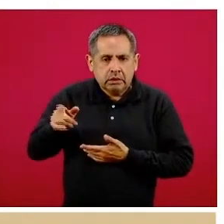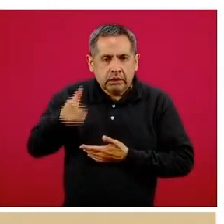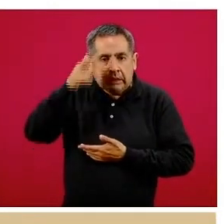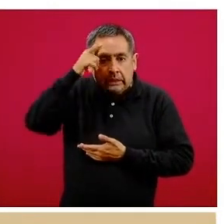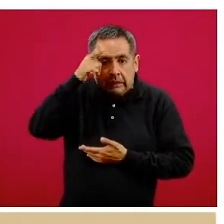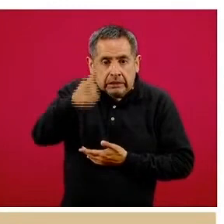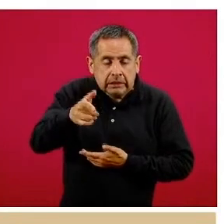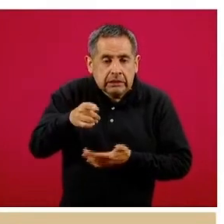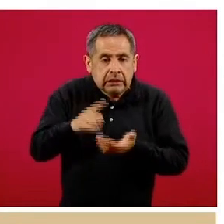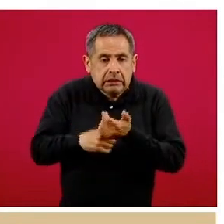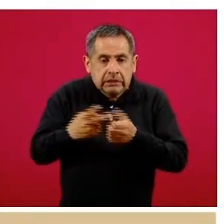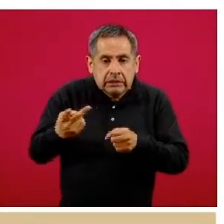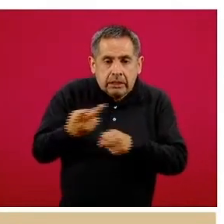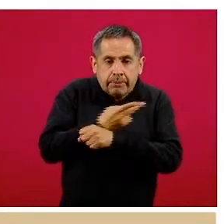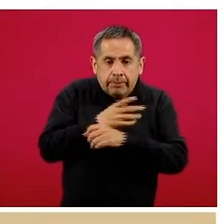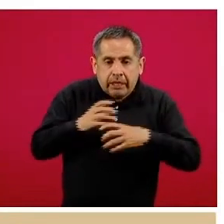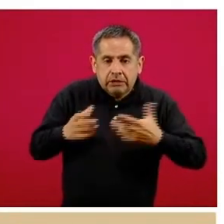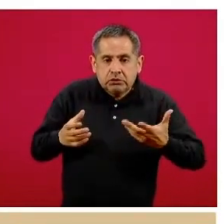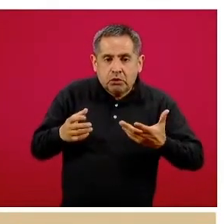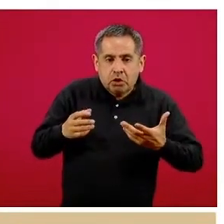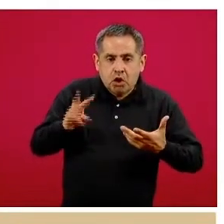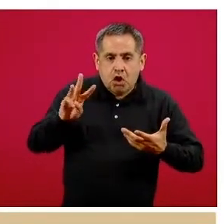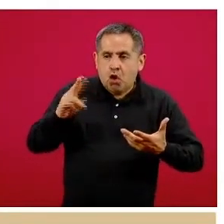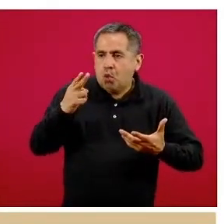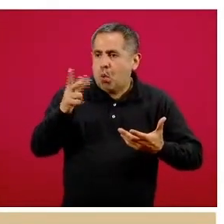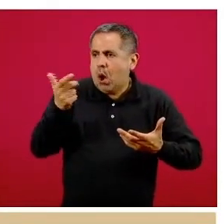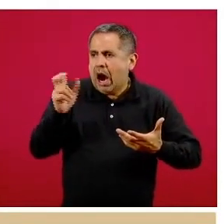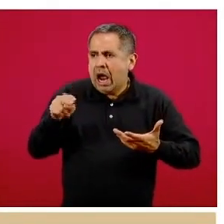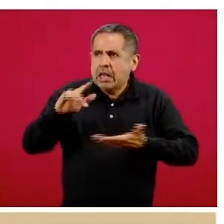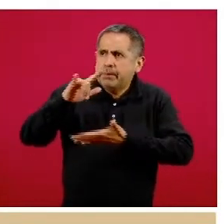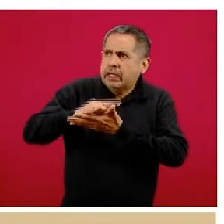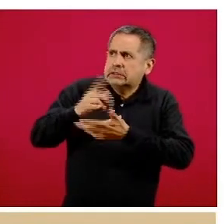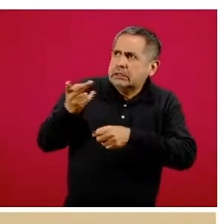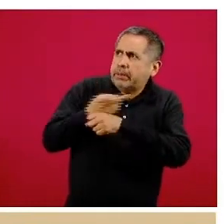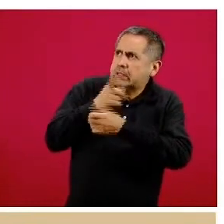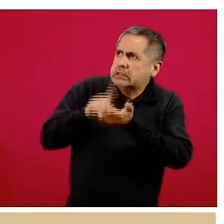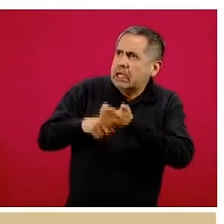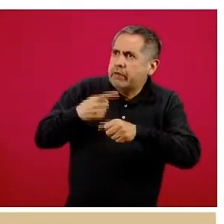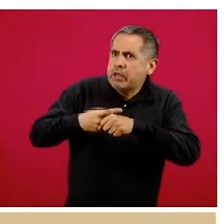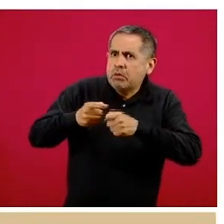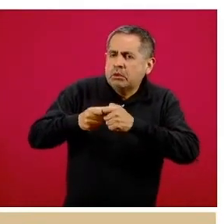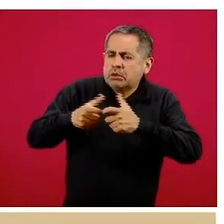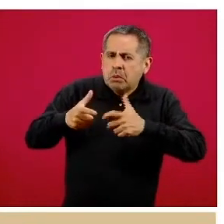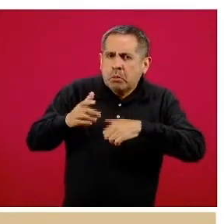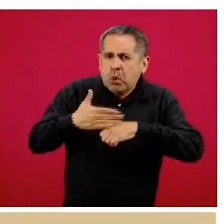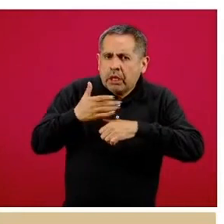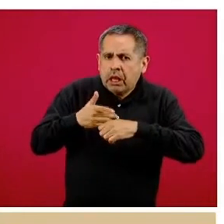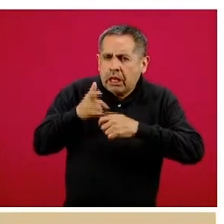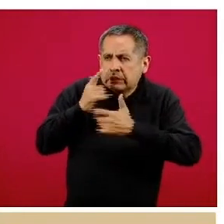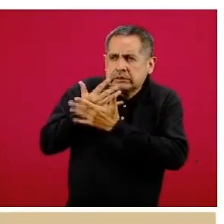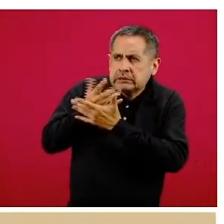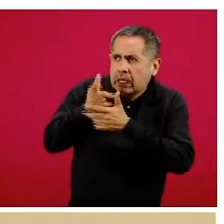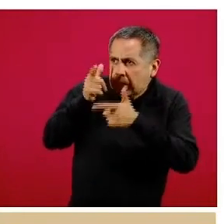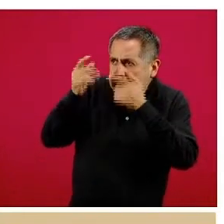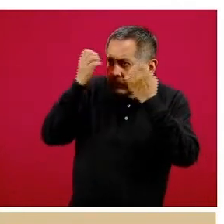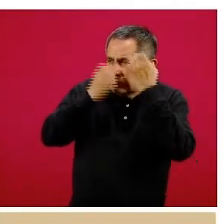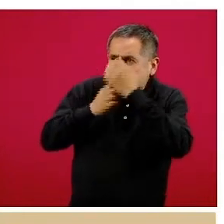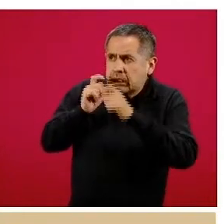de que algo estaba ocurriendo en ese país, hasta toda la cronología específica que hemos tenido a bien